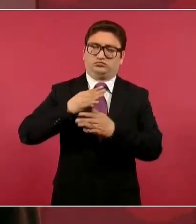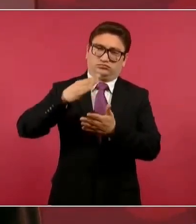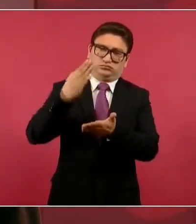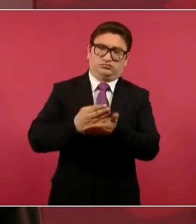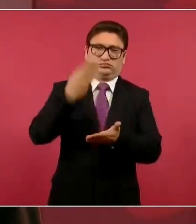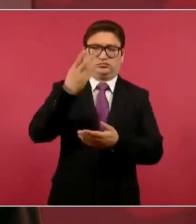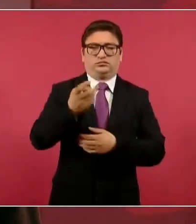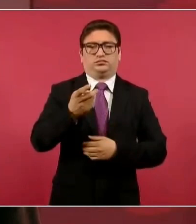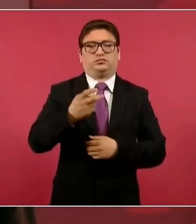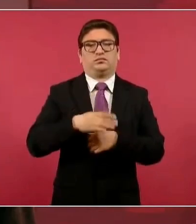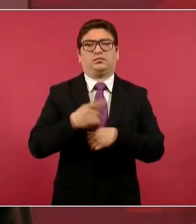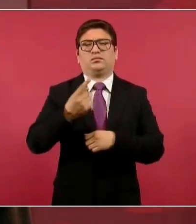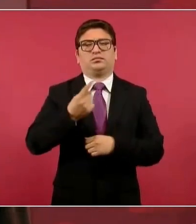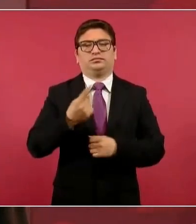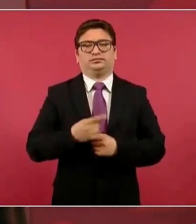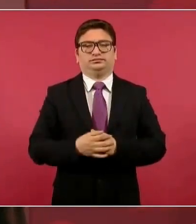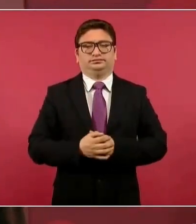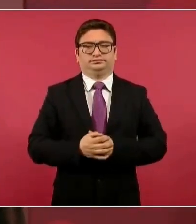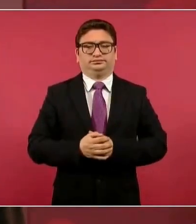porque